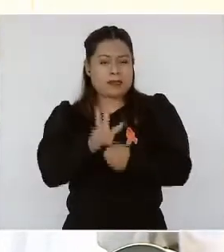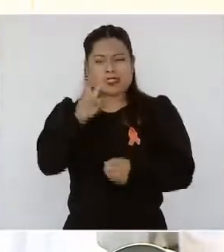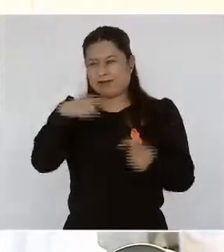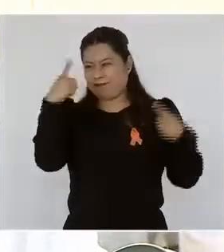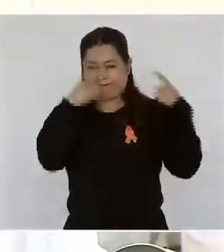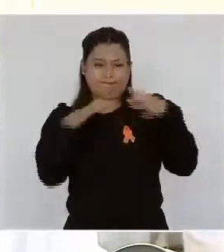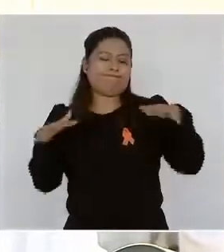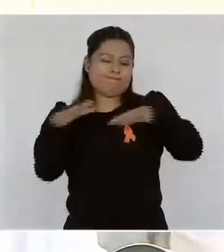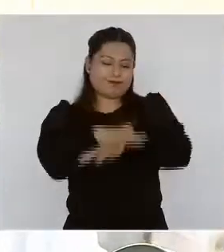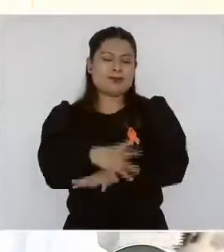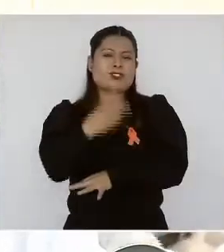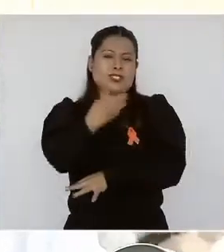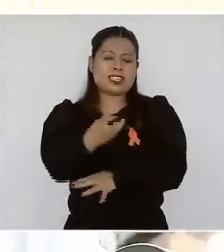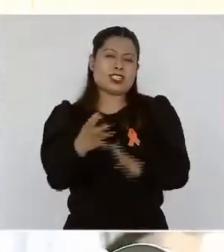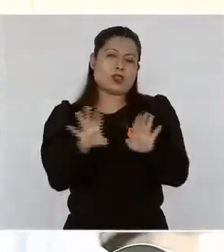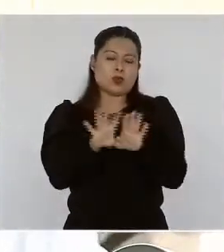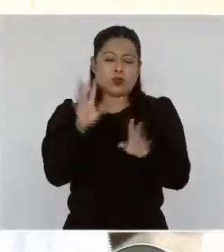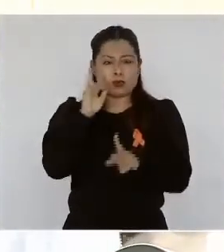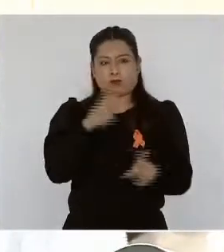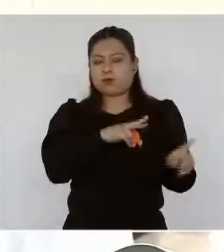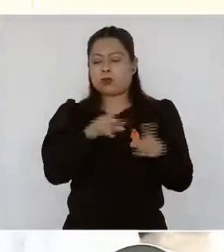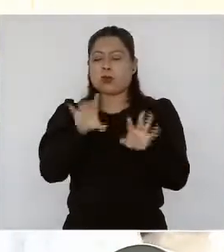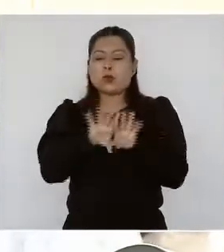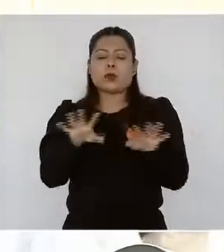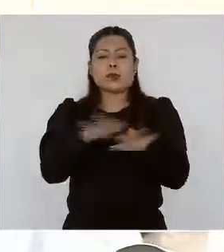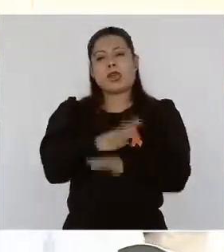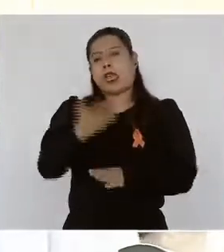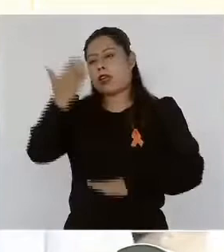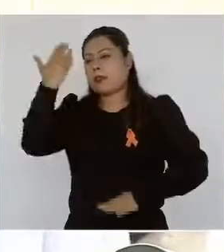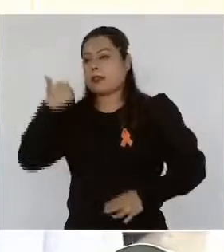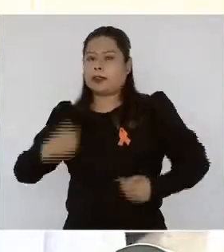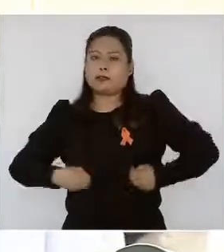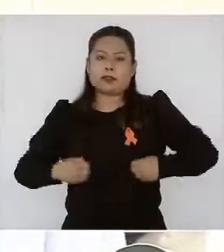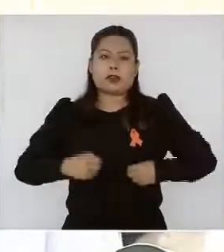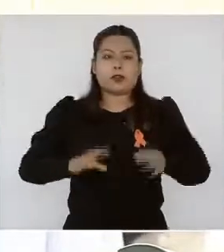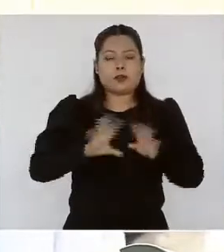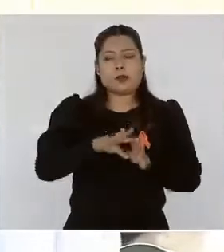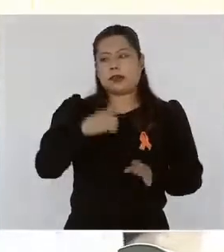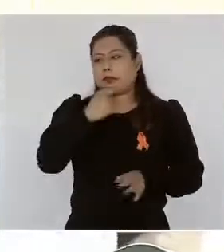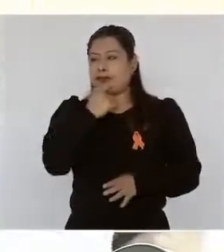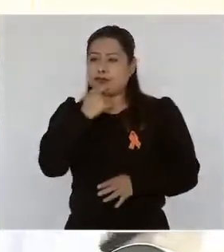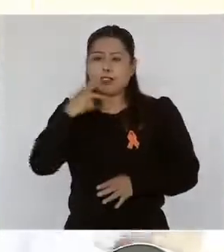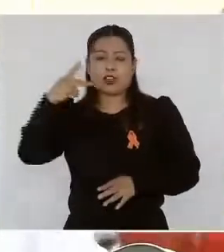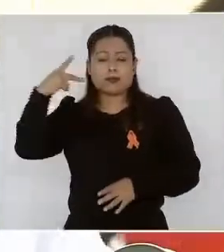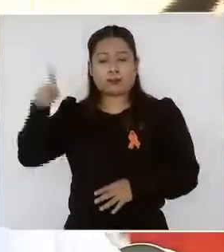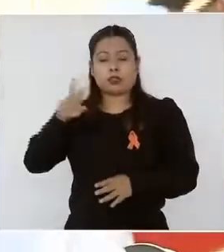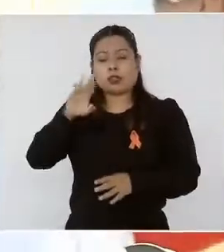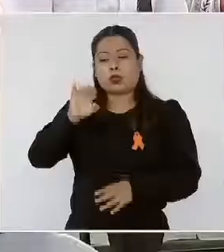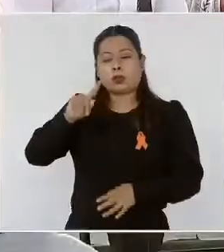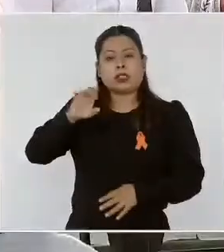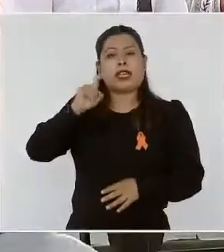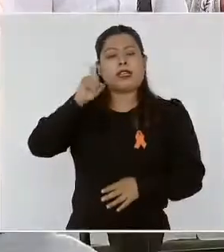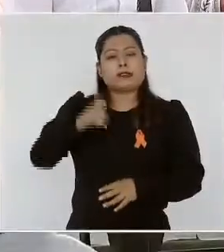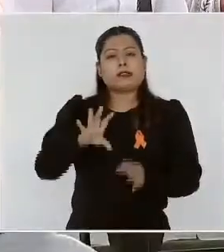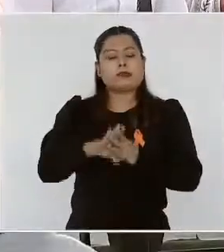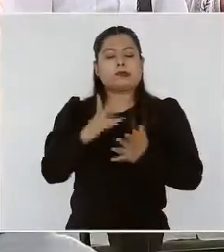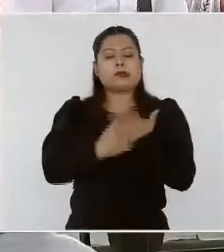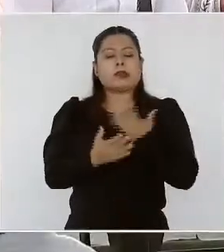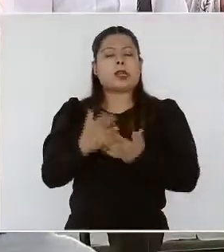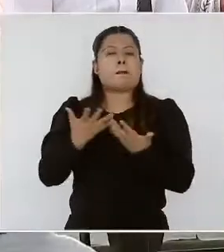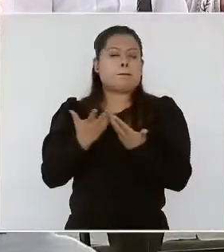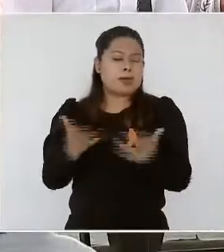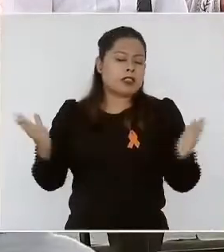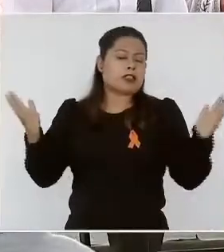poco también la expectativa de esto. Antes vivíamos en lo que se llama en inglés un rush, que es, quiere decir, un